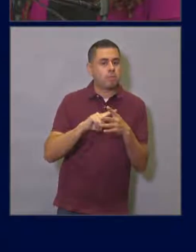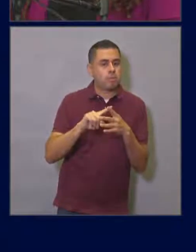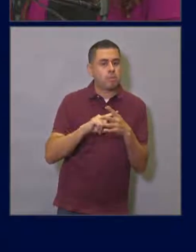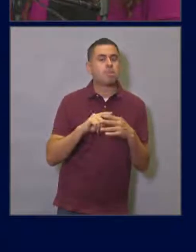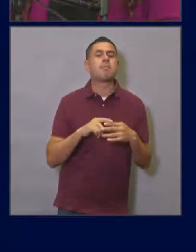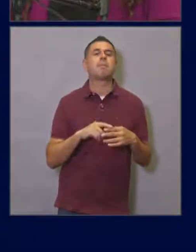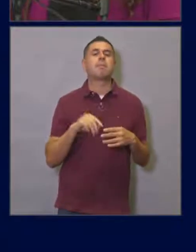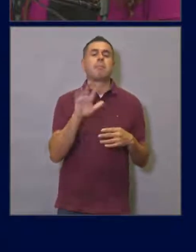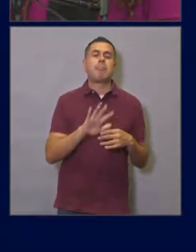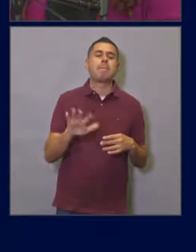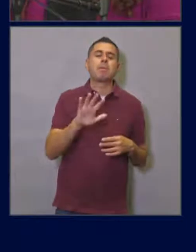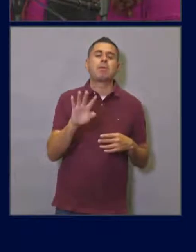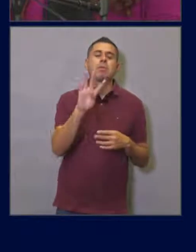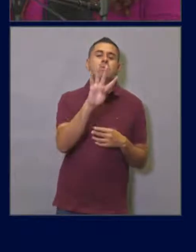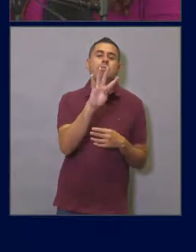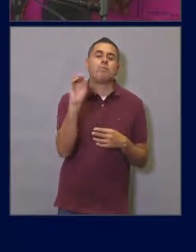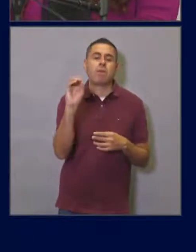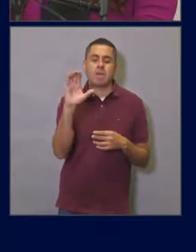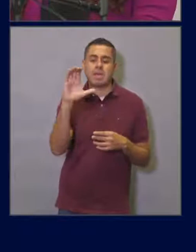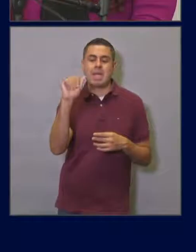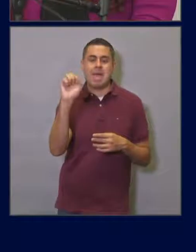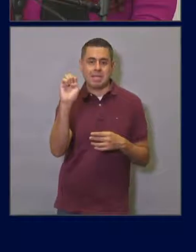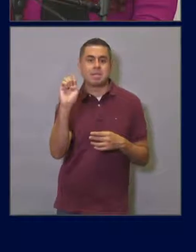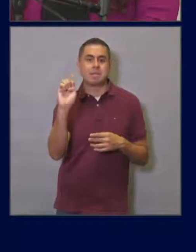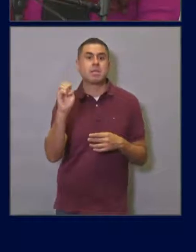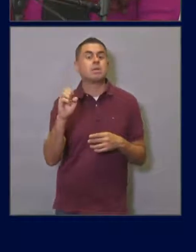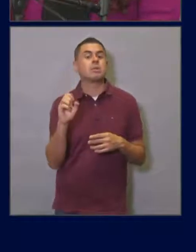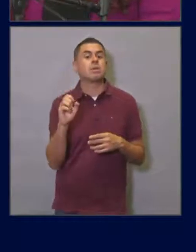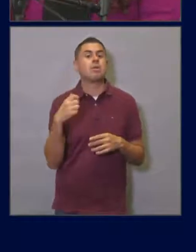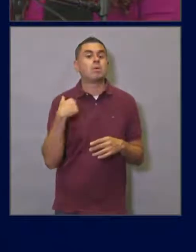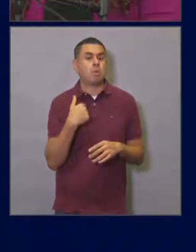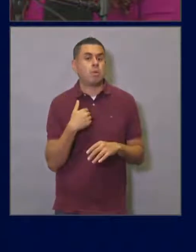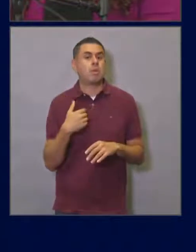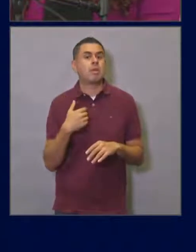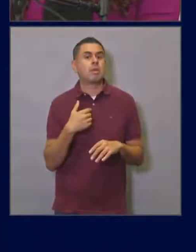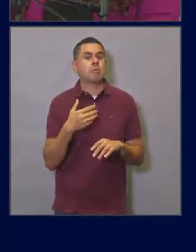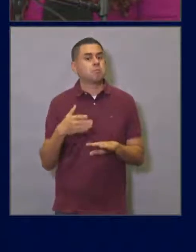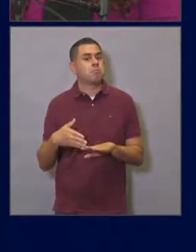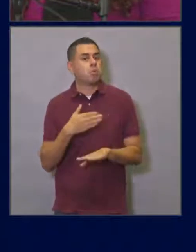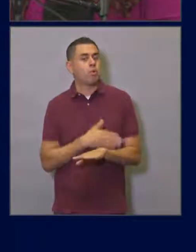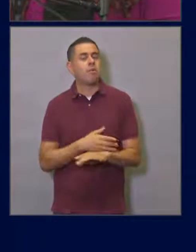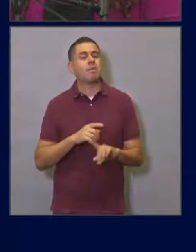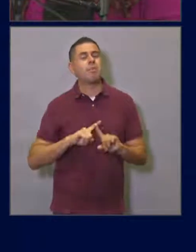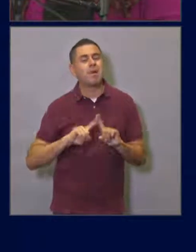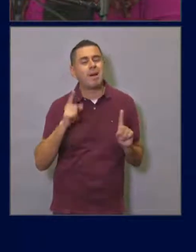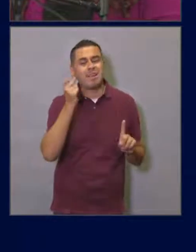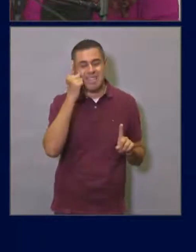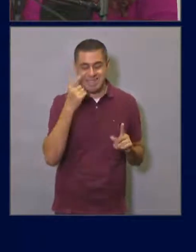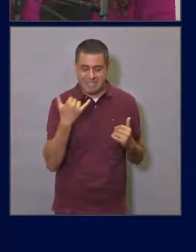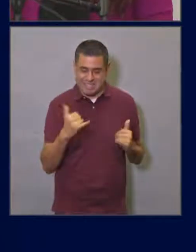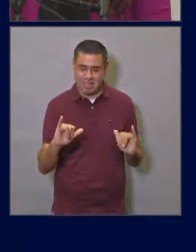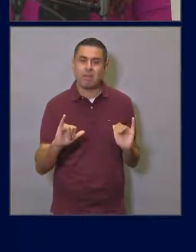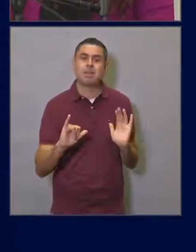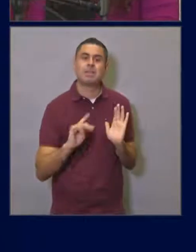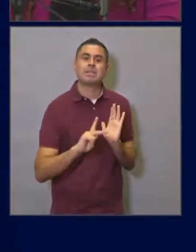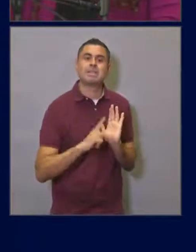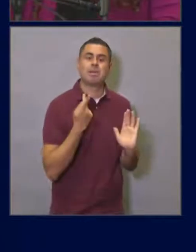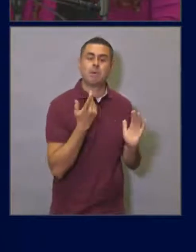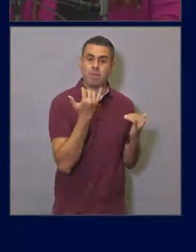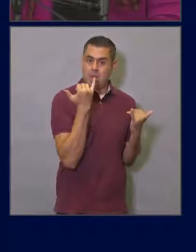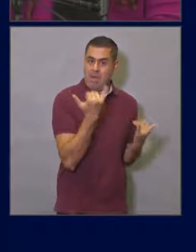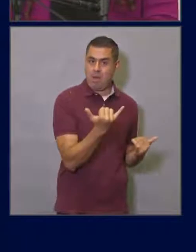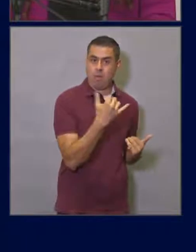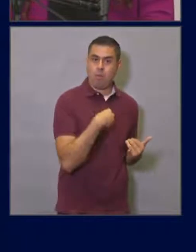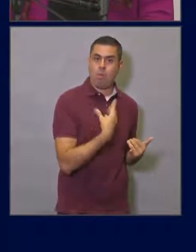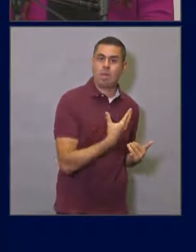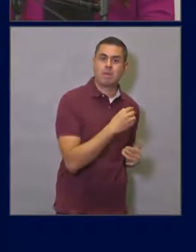casos por cada 100,000 personas. Sin embargo, esto es el doble que la de los residentes blancos, con 26 casos por cada